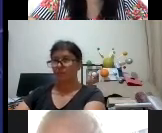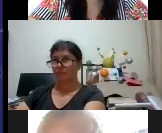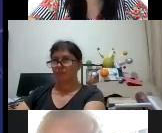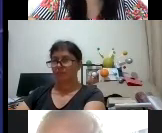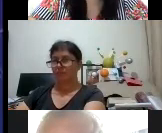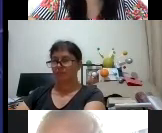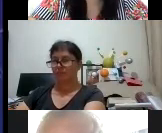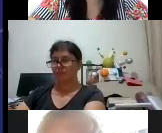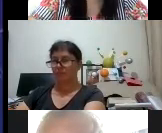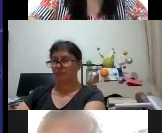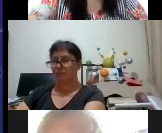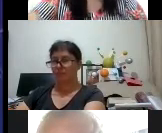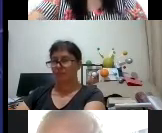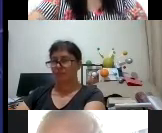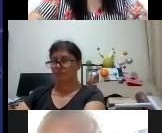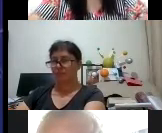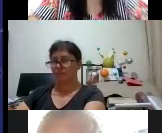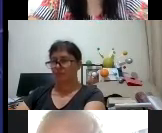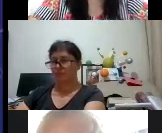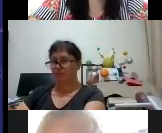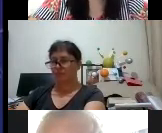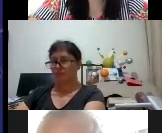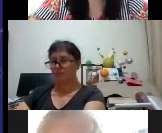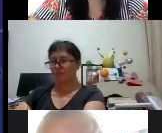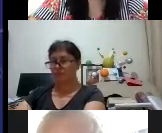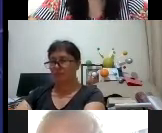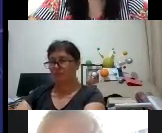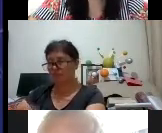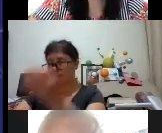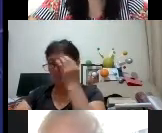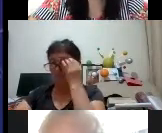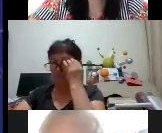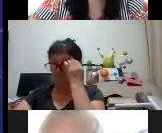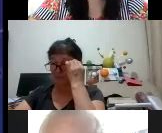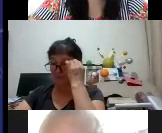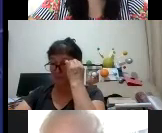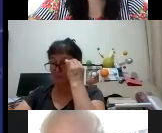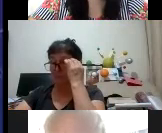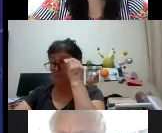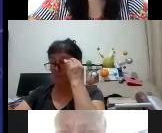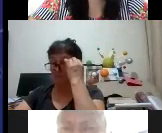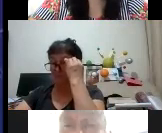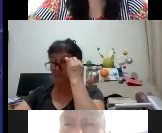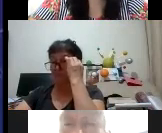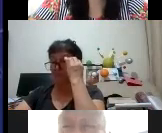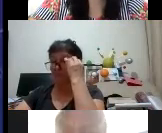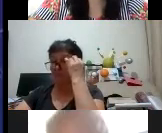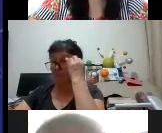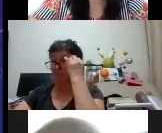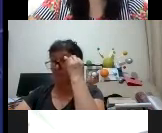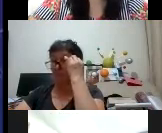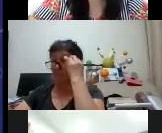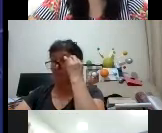es diafragma, como es también los intercostales, paravertebrales, músculos que están alrededor de la caja torácica, músculos del